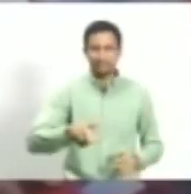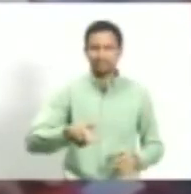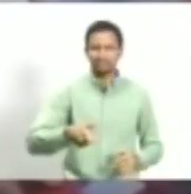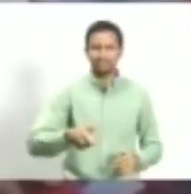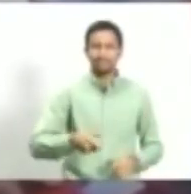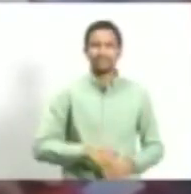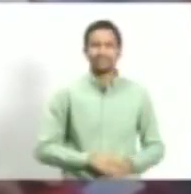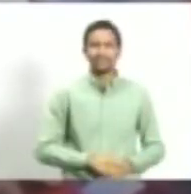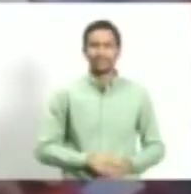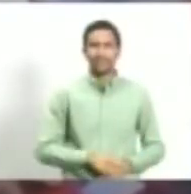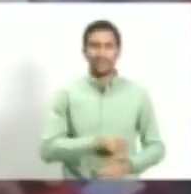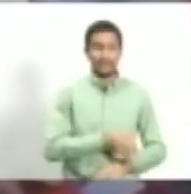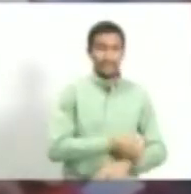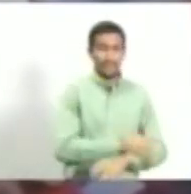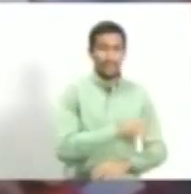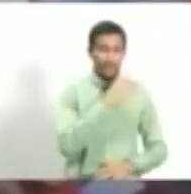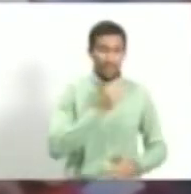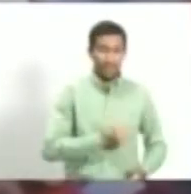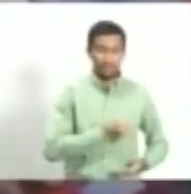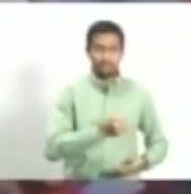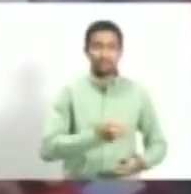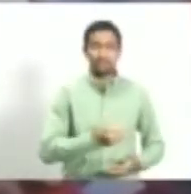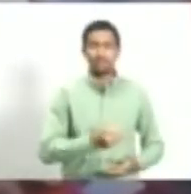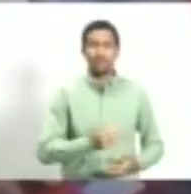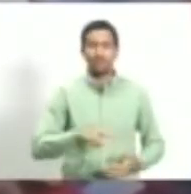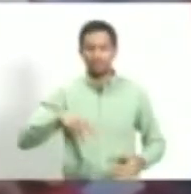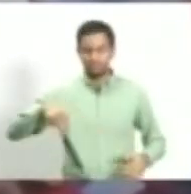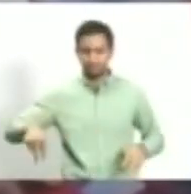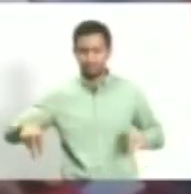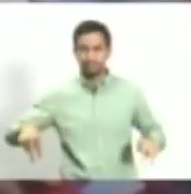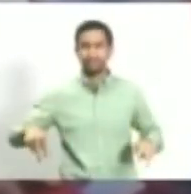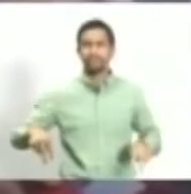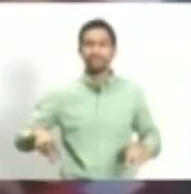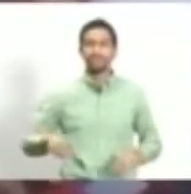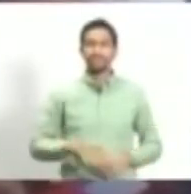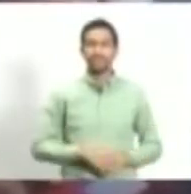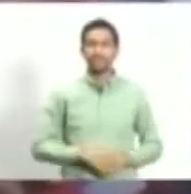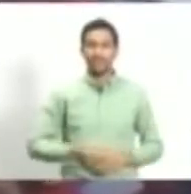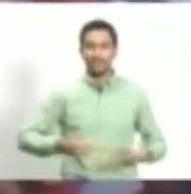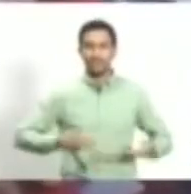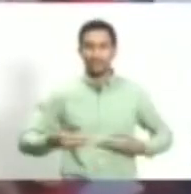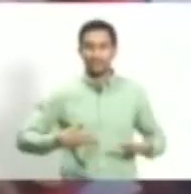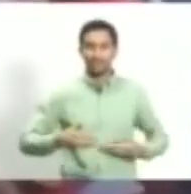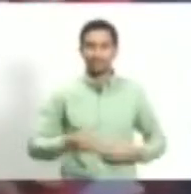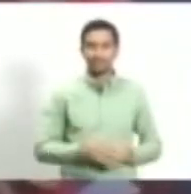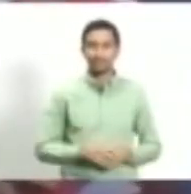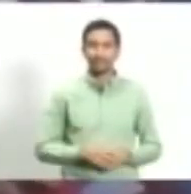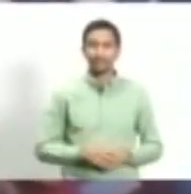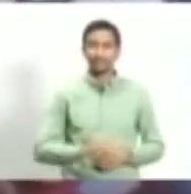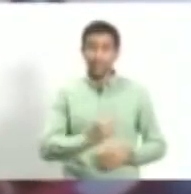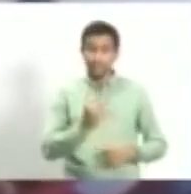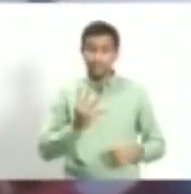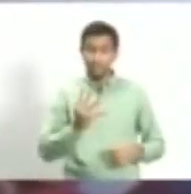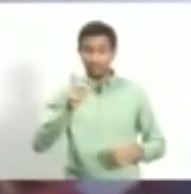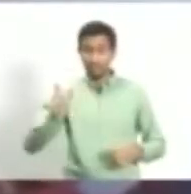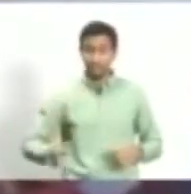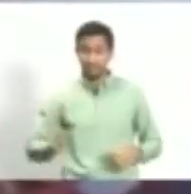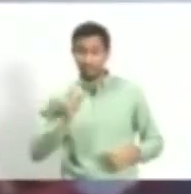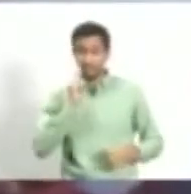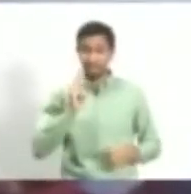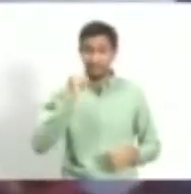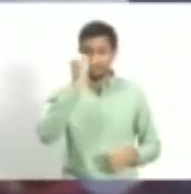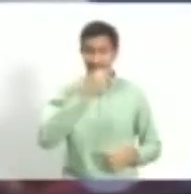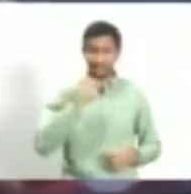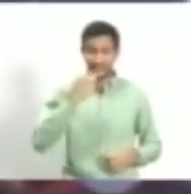al vigilante que cargaba el cajero y a otro que se encuentra al fondo del almacén. Un cuarto atracador aparece en escena, este sujeto